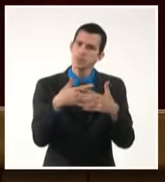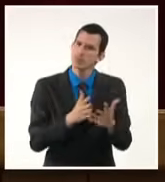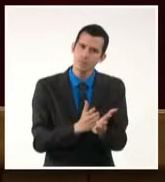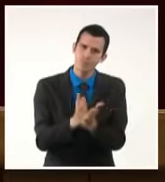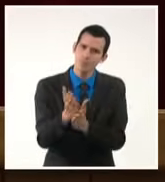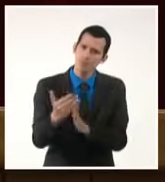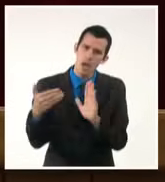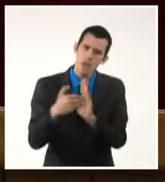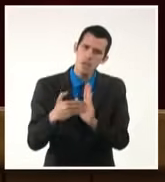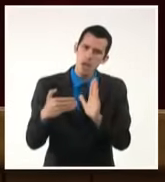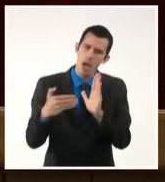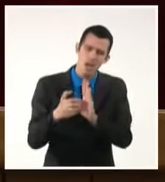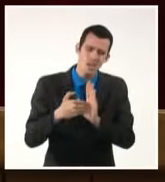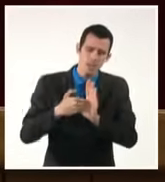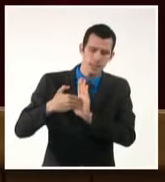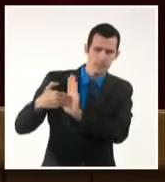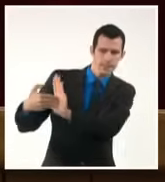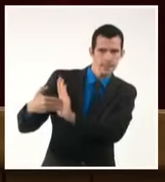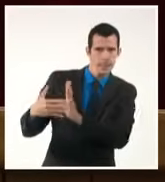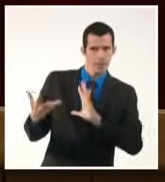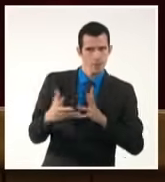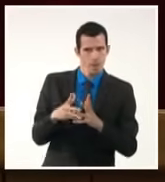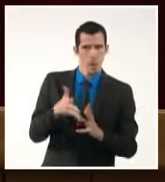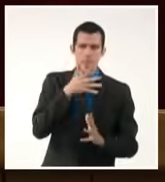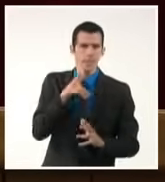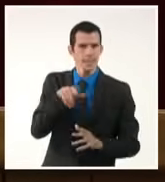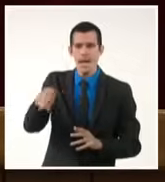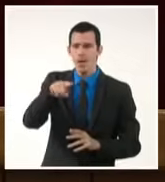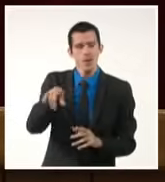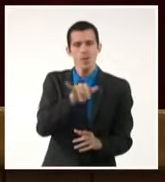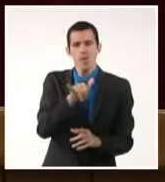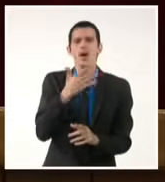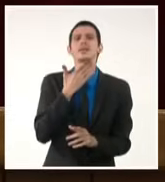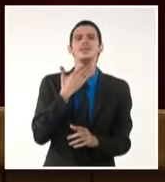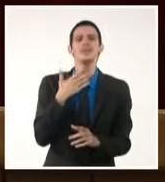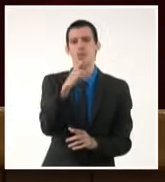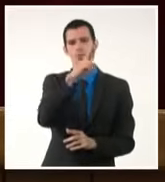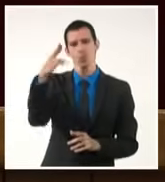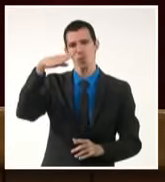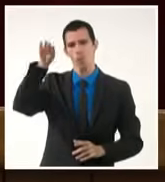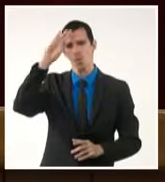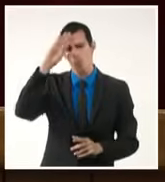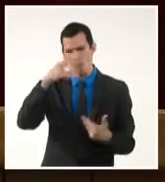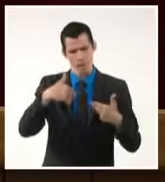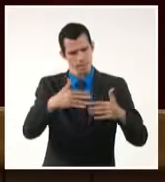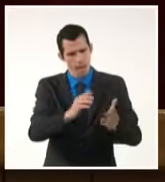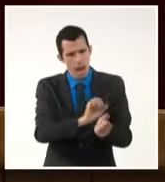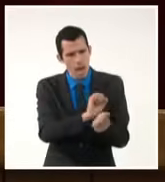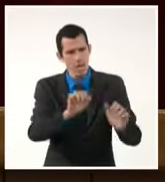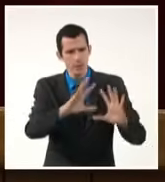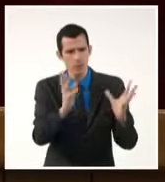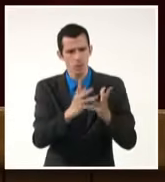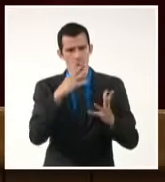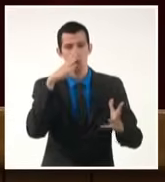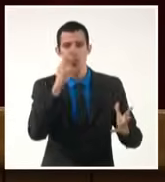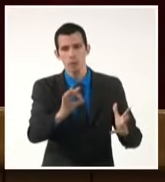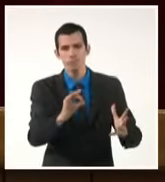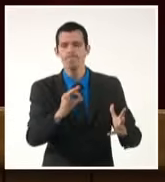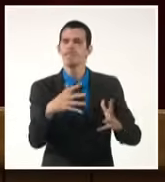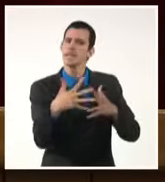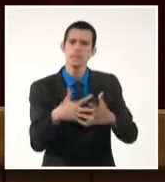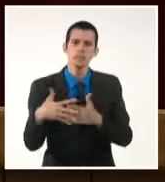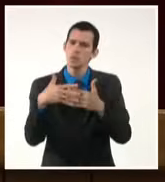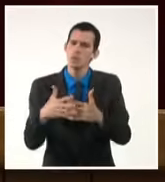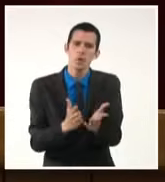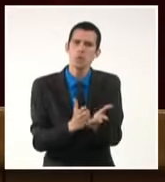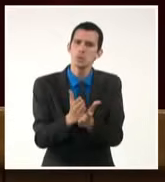y lograr, entre comillas, el cambio de régimen, Estados Unidos permite y favorece acciones de